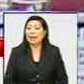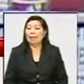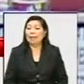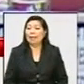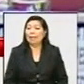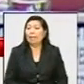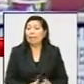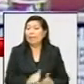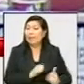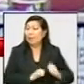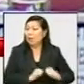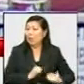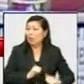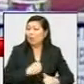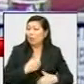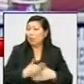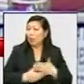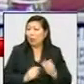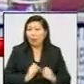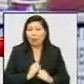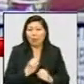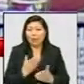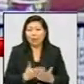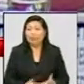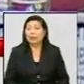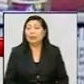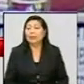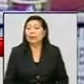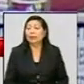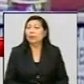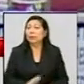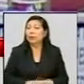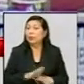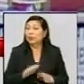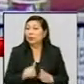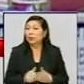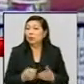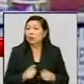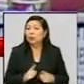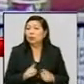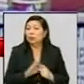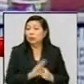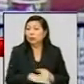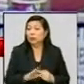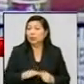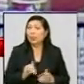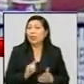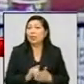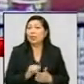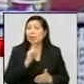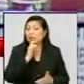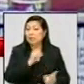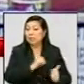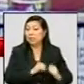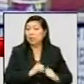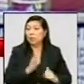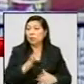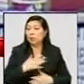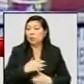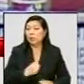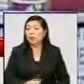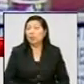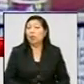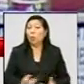y que sufren todos los días viendo cuando se agrava la situación, sobre todo cuando son niños y que son afectados en su salud y en